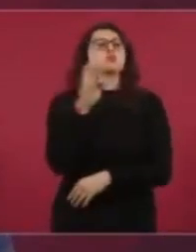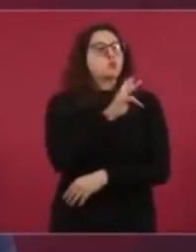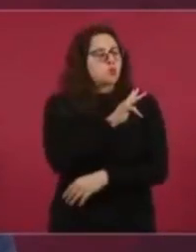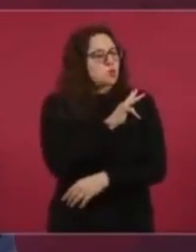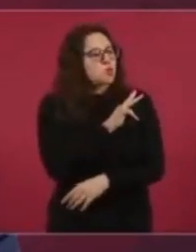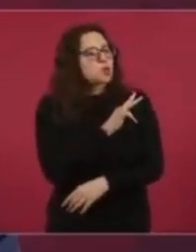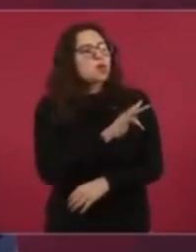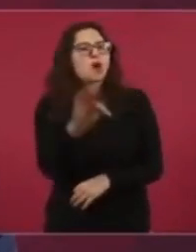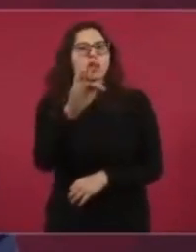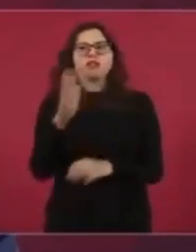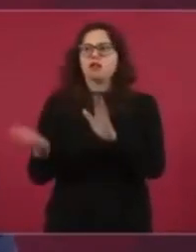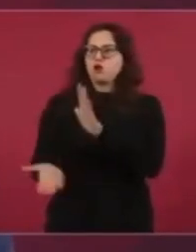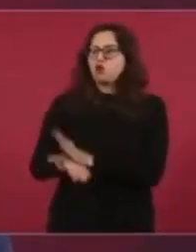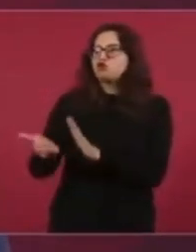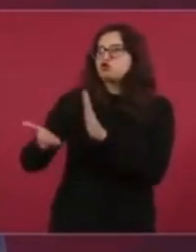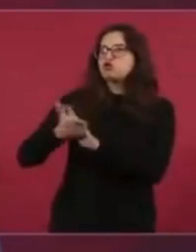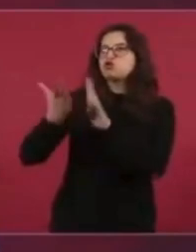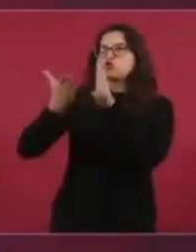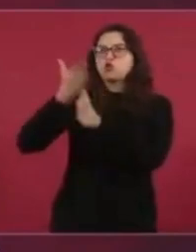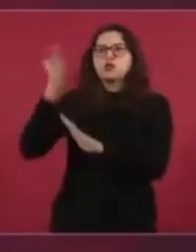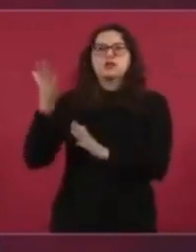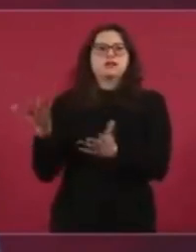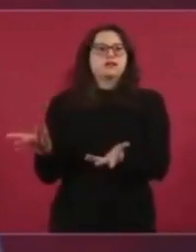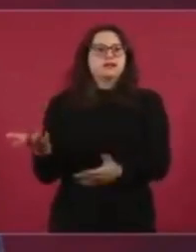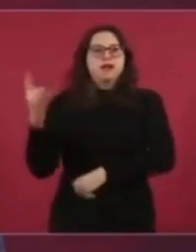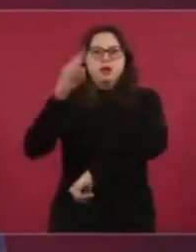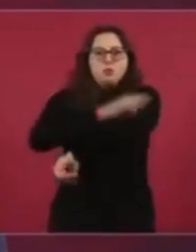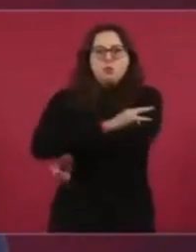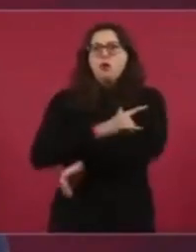la construcción de obras